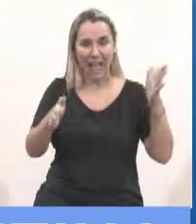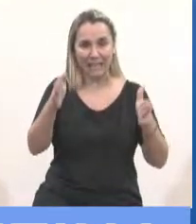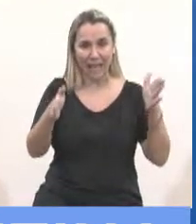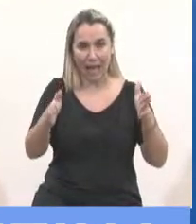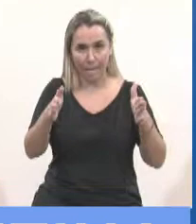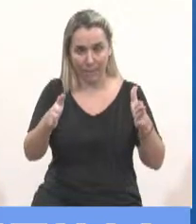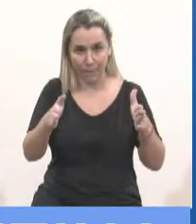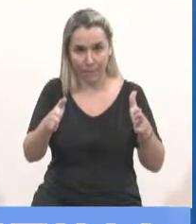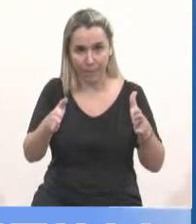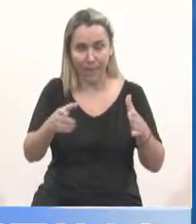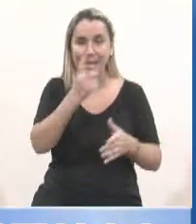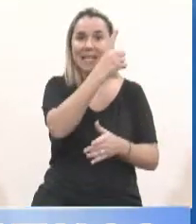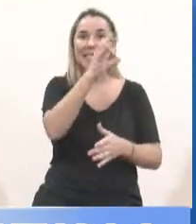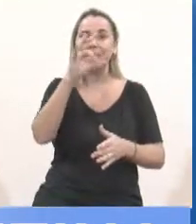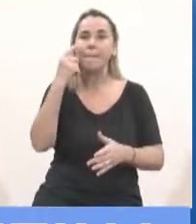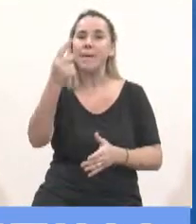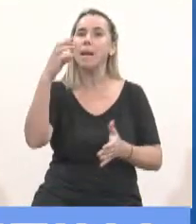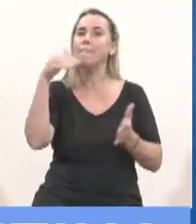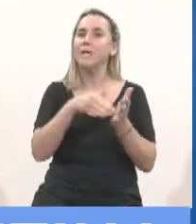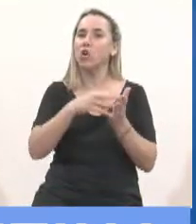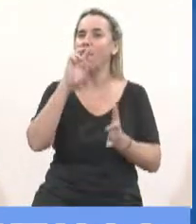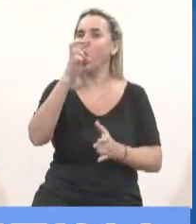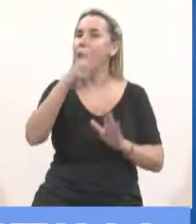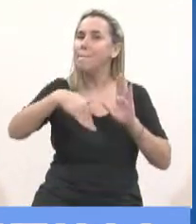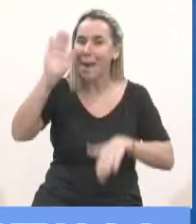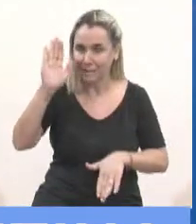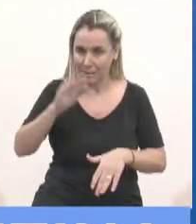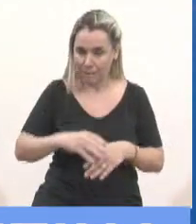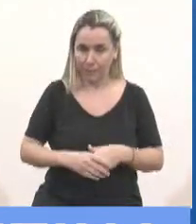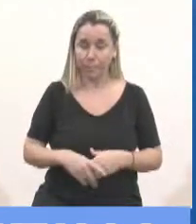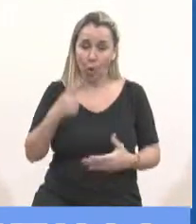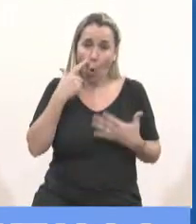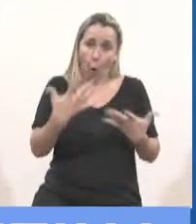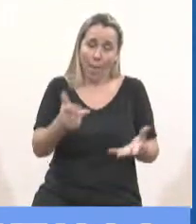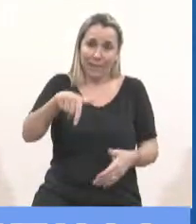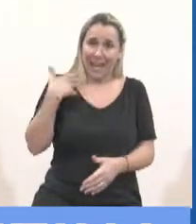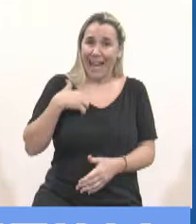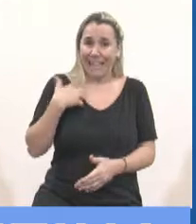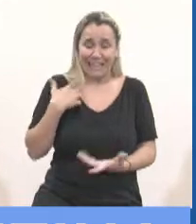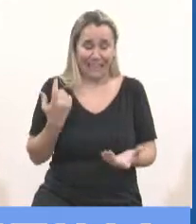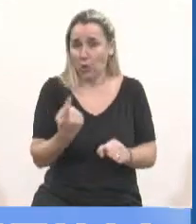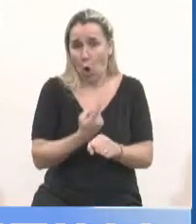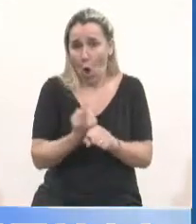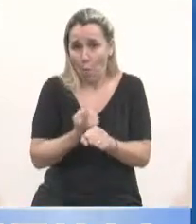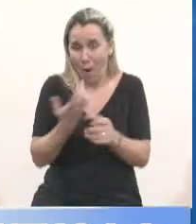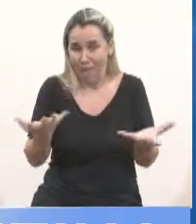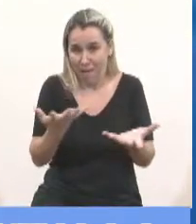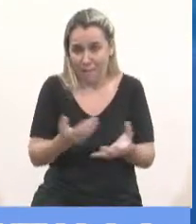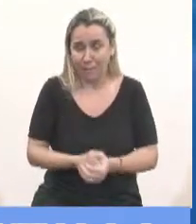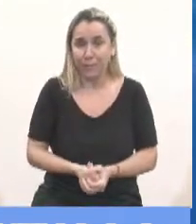etapa, más de 100 mil millones de dólares que obviamente la Argentina en este momento no está en condiciones de